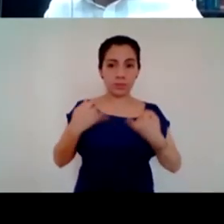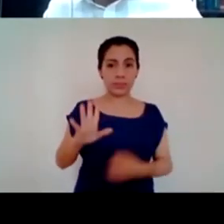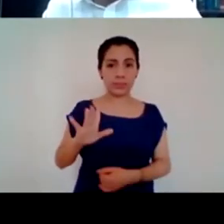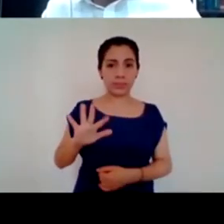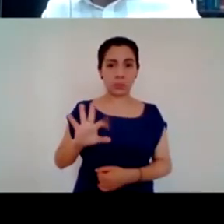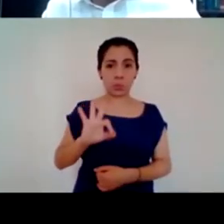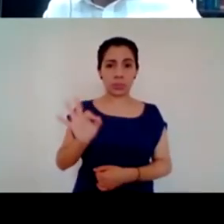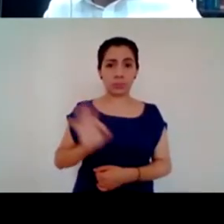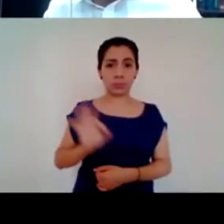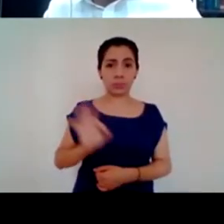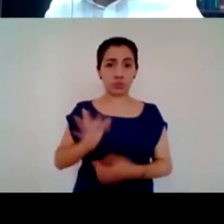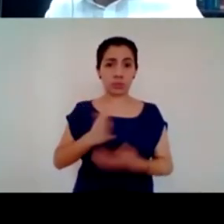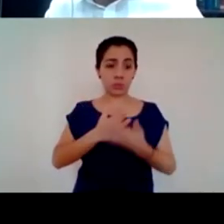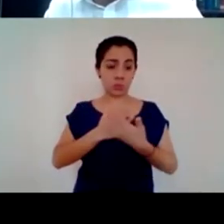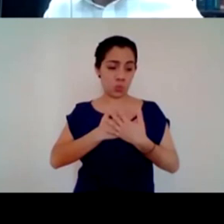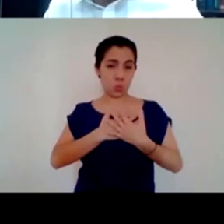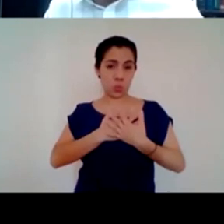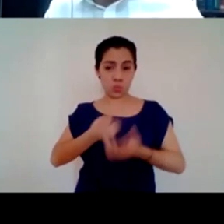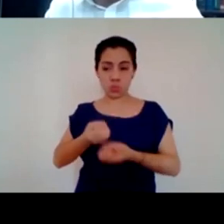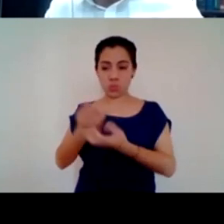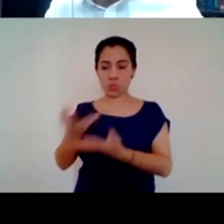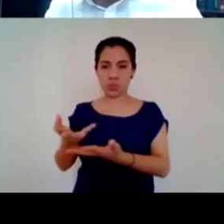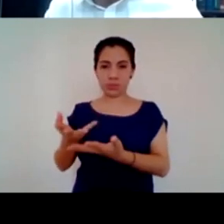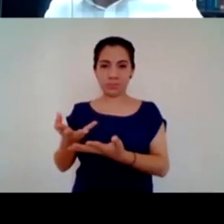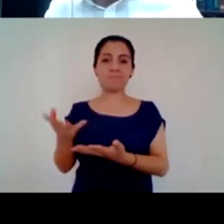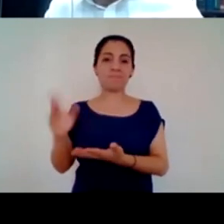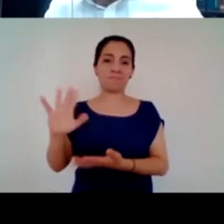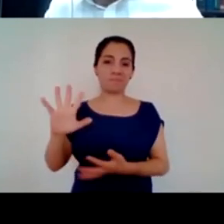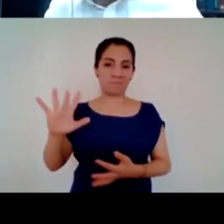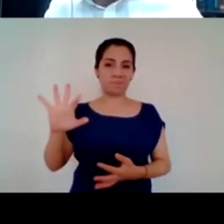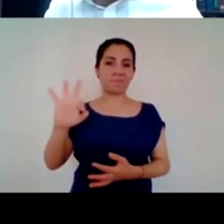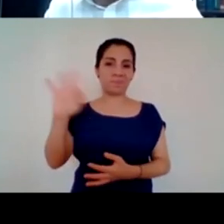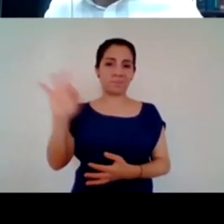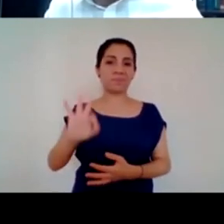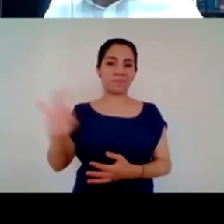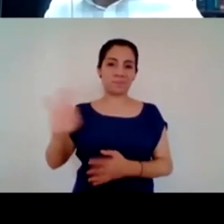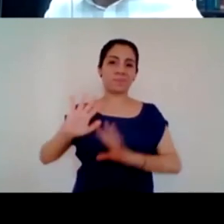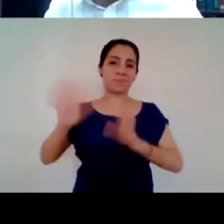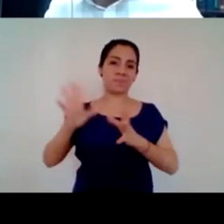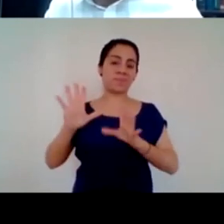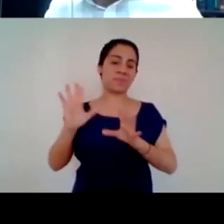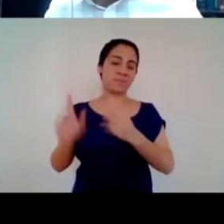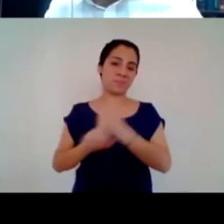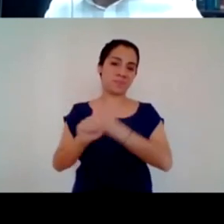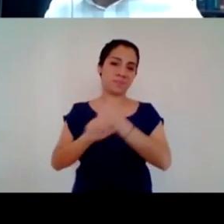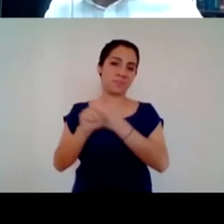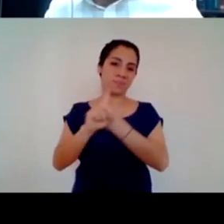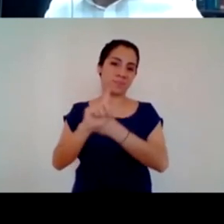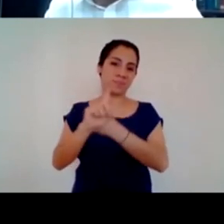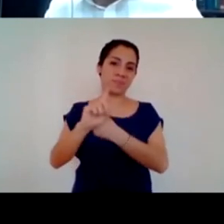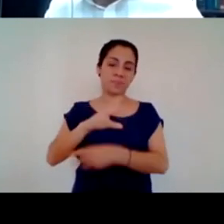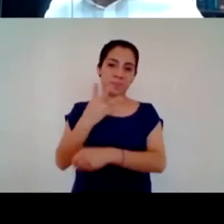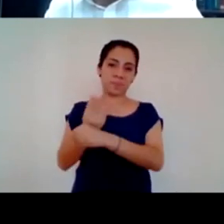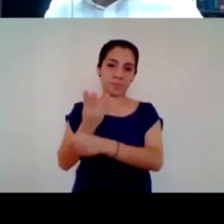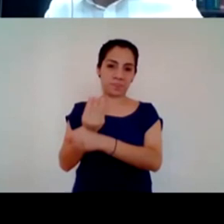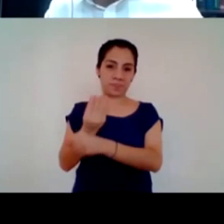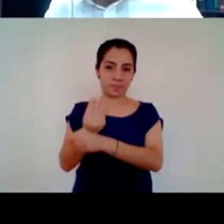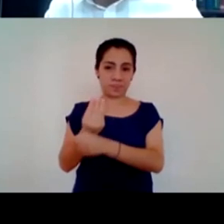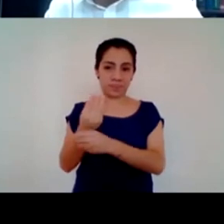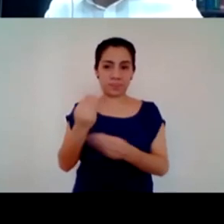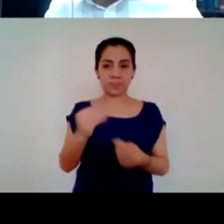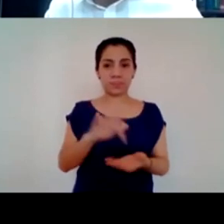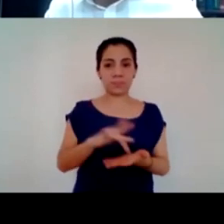de amor, ya estaban el 50% del problema solucionado. Muchísimas, muchísimas gracias.